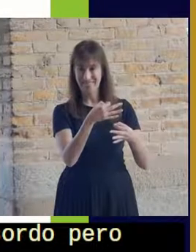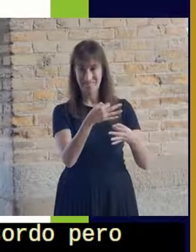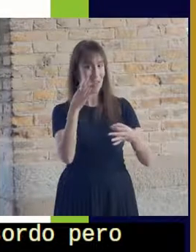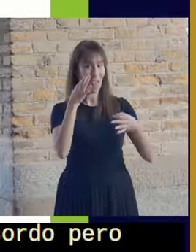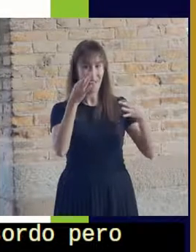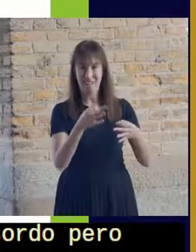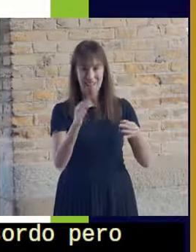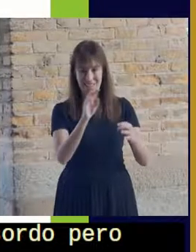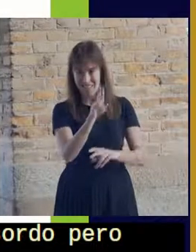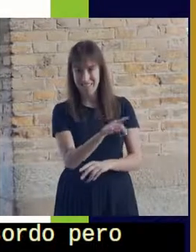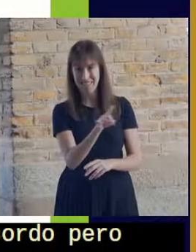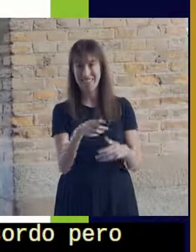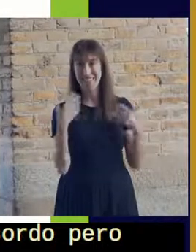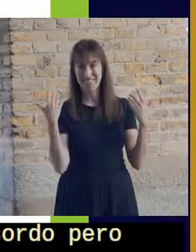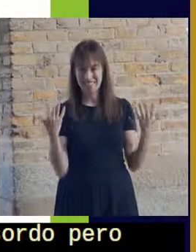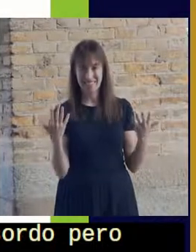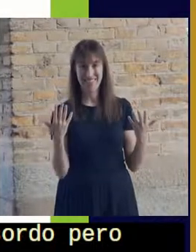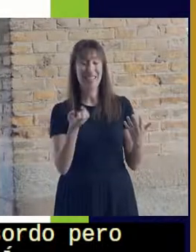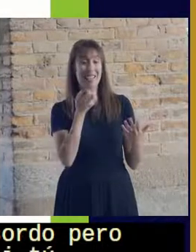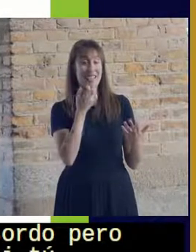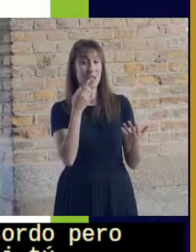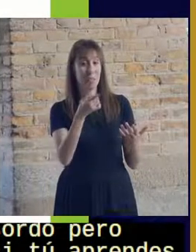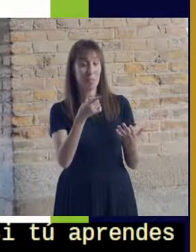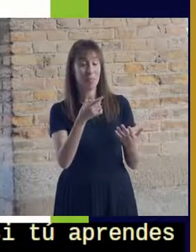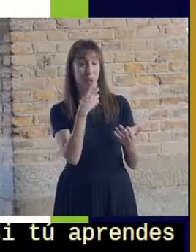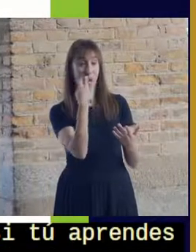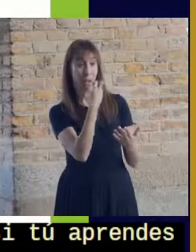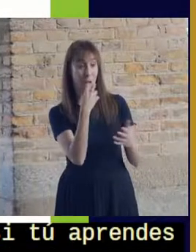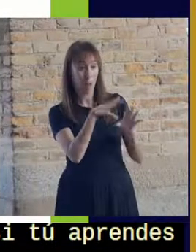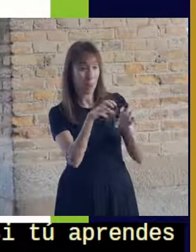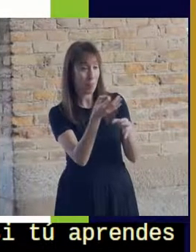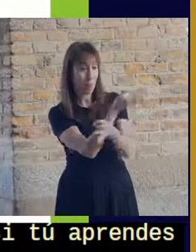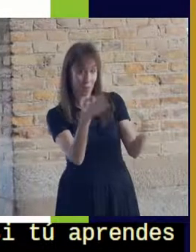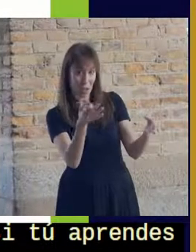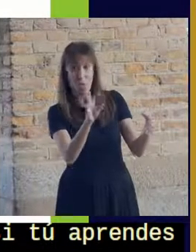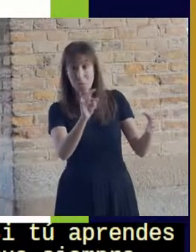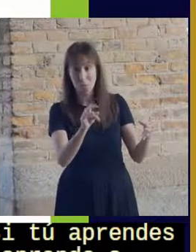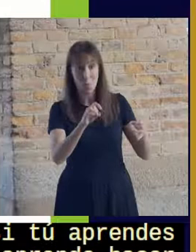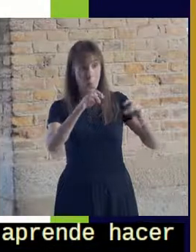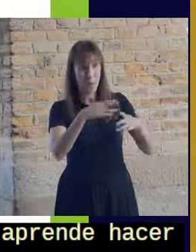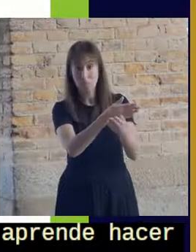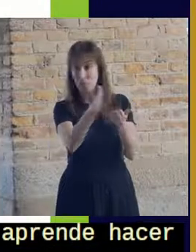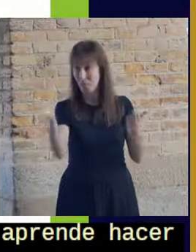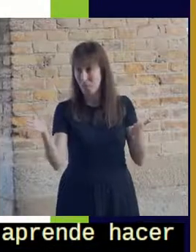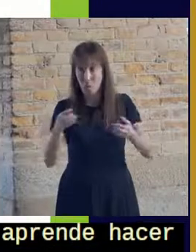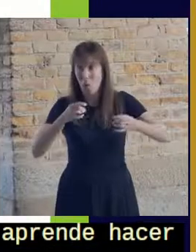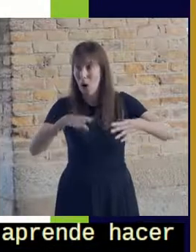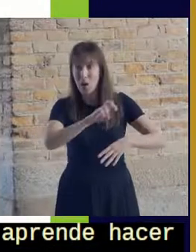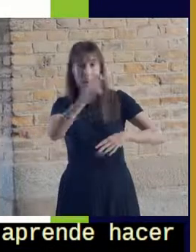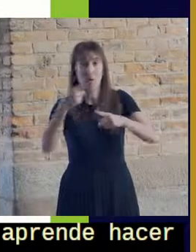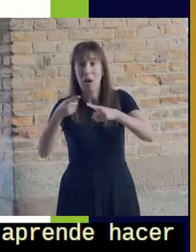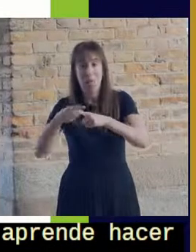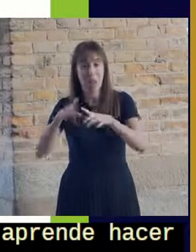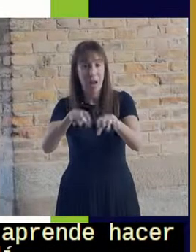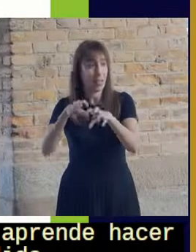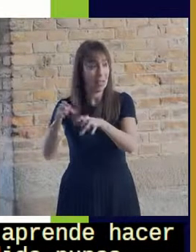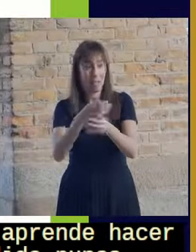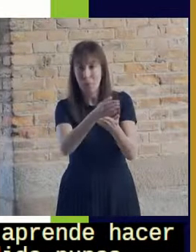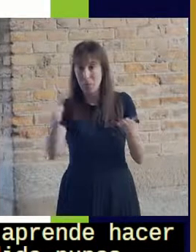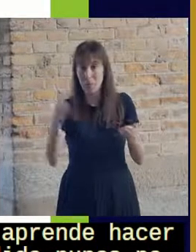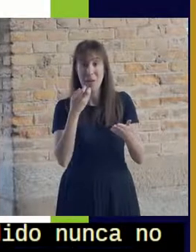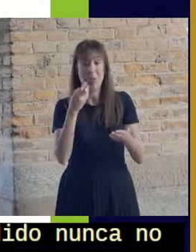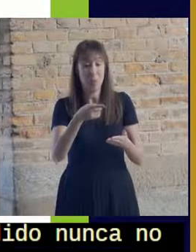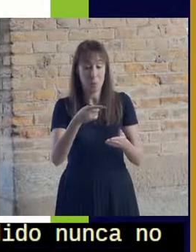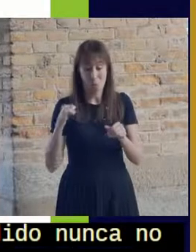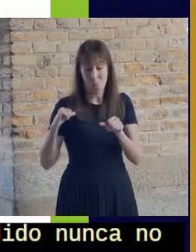también vale que si tú aprendes a leer los labios pues sabrás leer los labios igual que si aprendes a hacer una de segundo grado pues si no no la has aprendido nunca no la